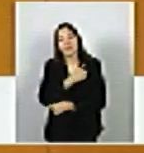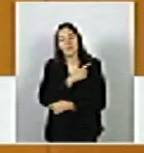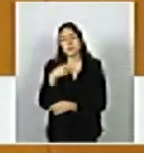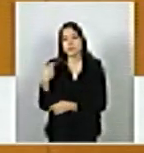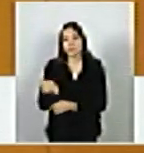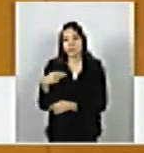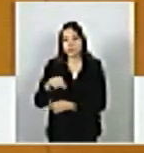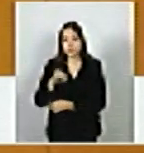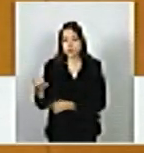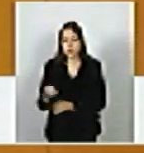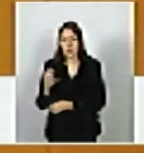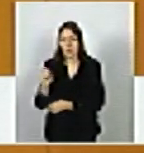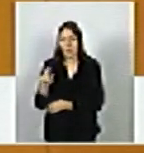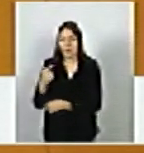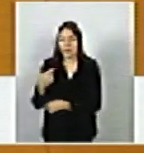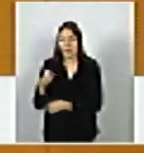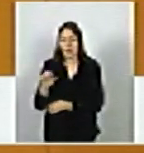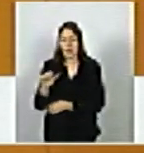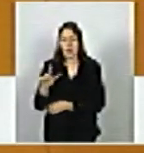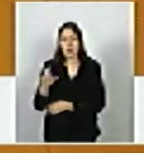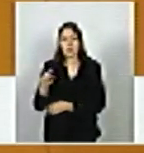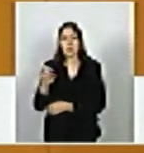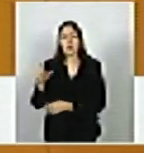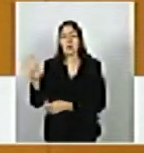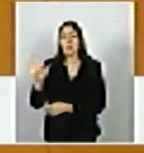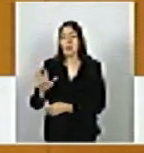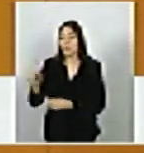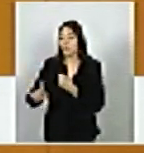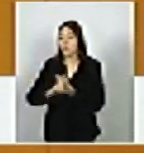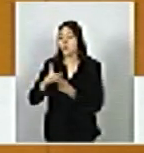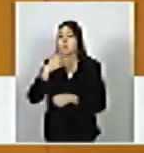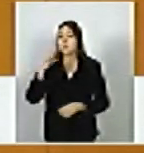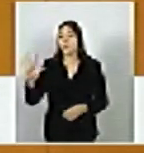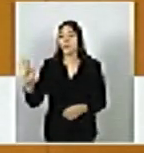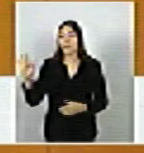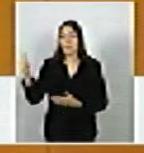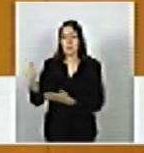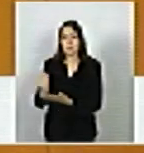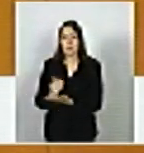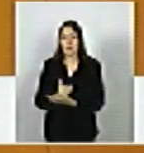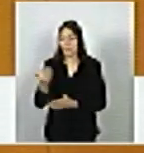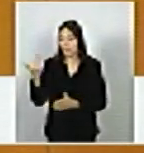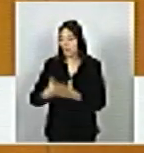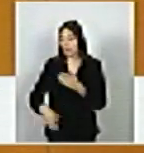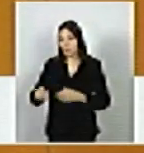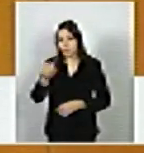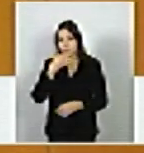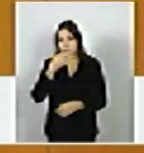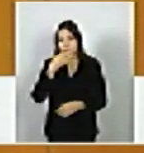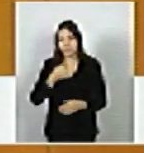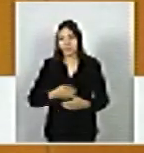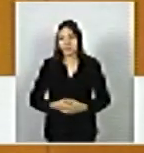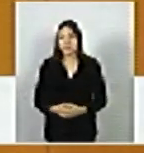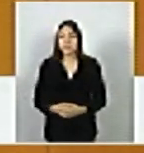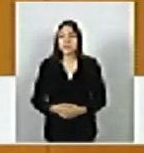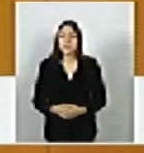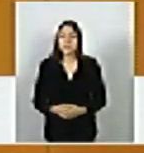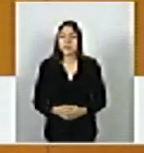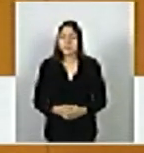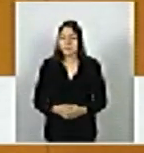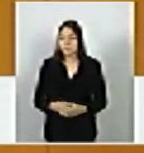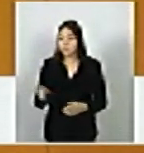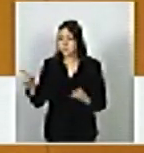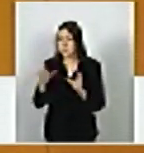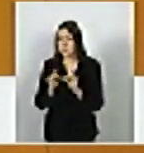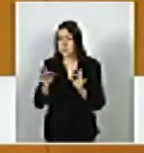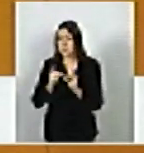Alcocer, minimizando el problema de desabasto del fármaco, al asegurar que no hay